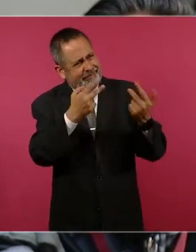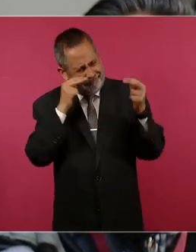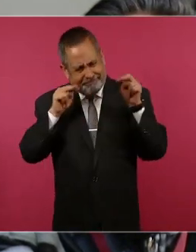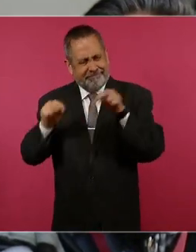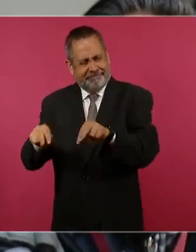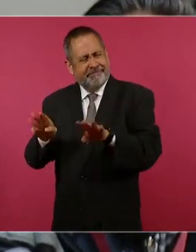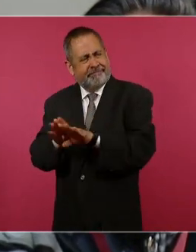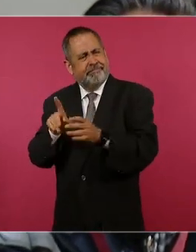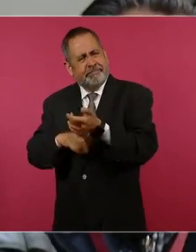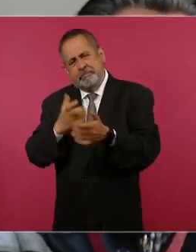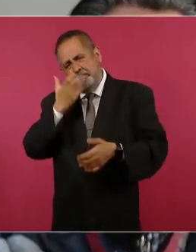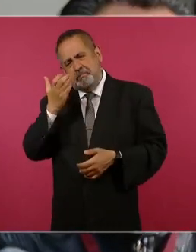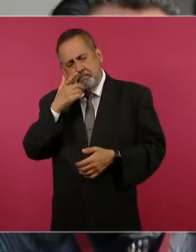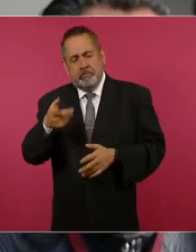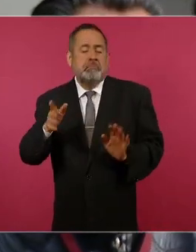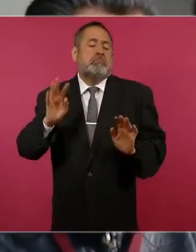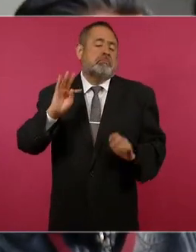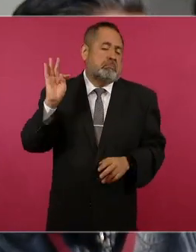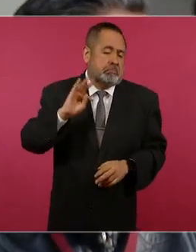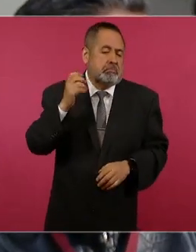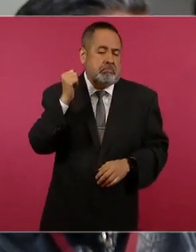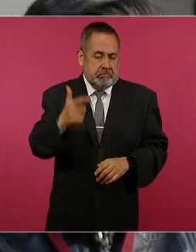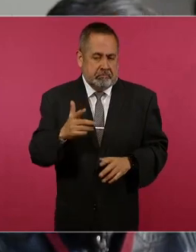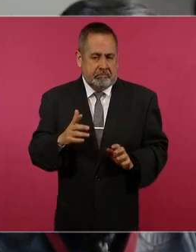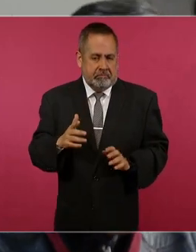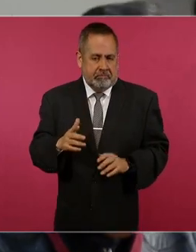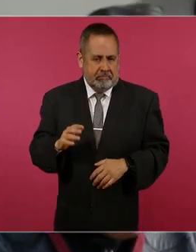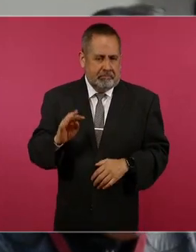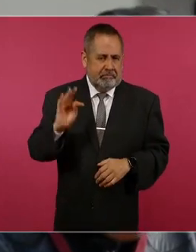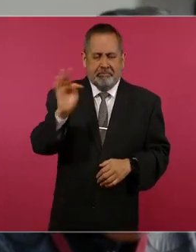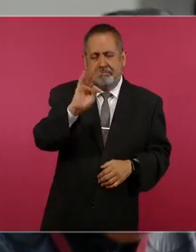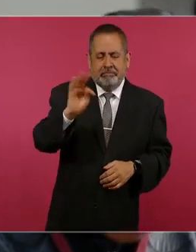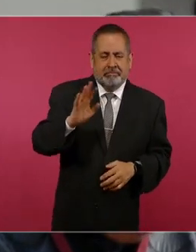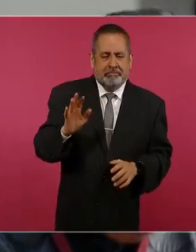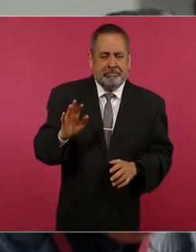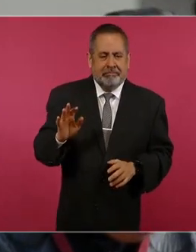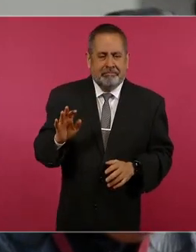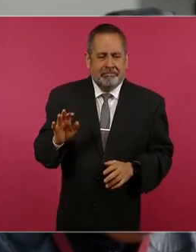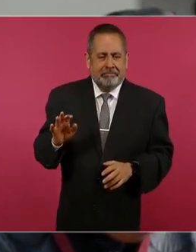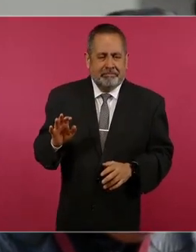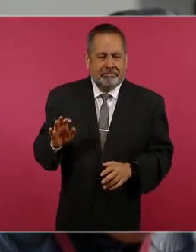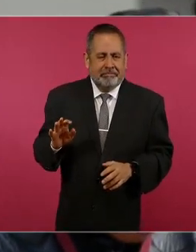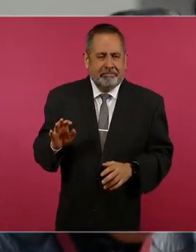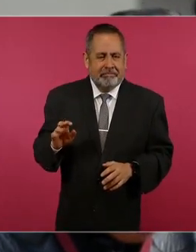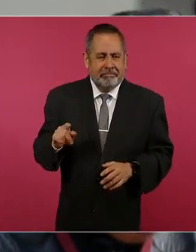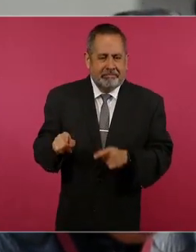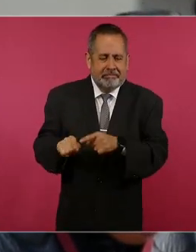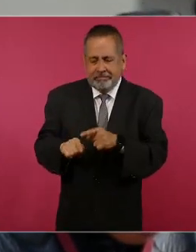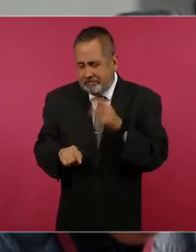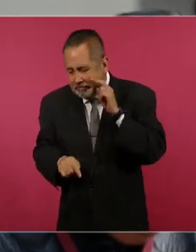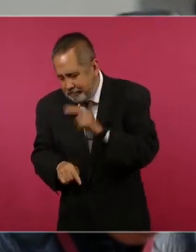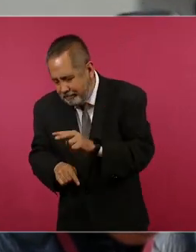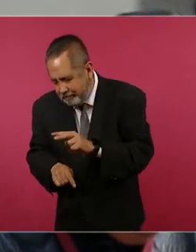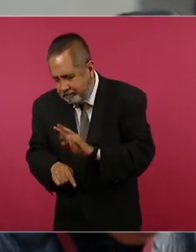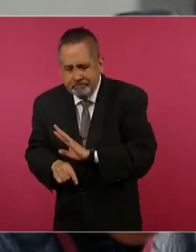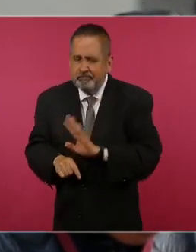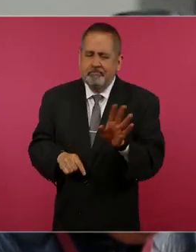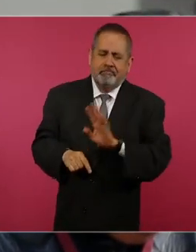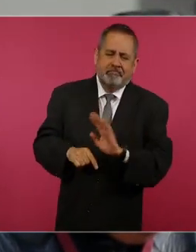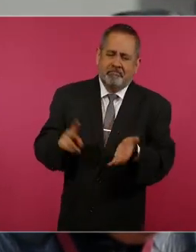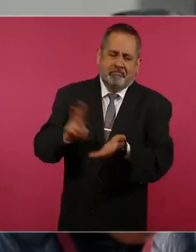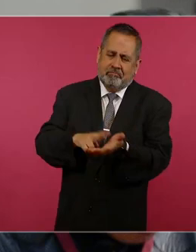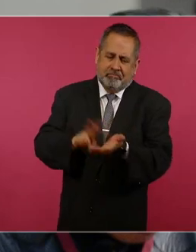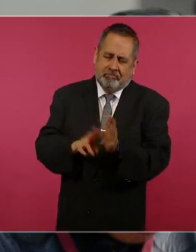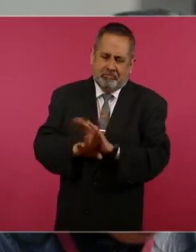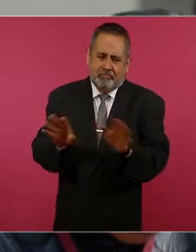están haciendo ellos. Igual puede ser que ya viéndolo consideren que no vale